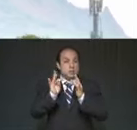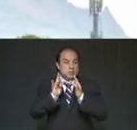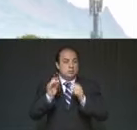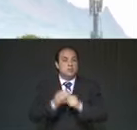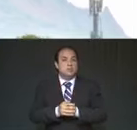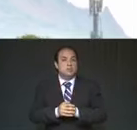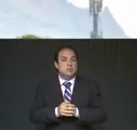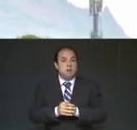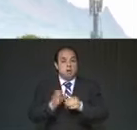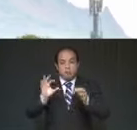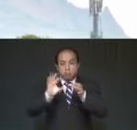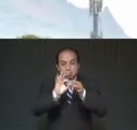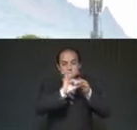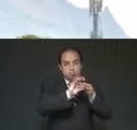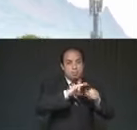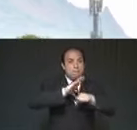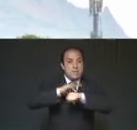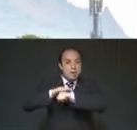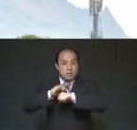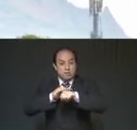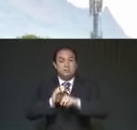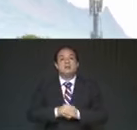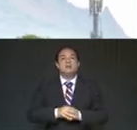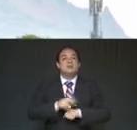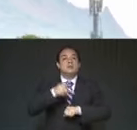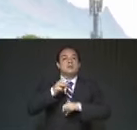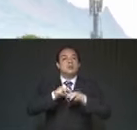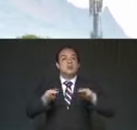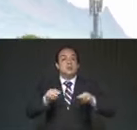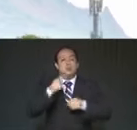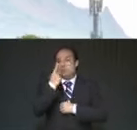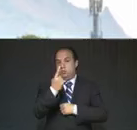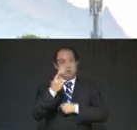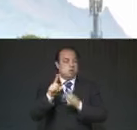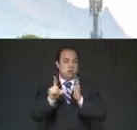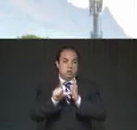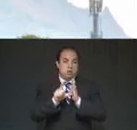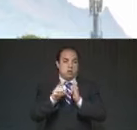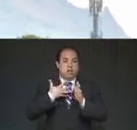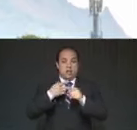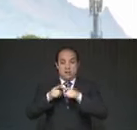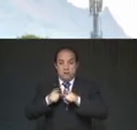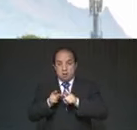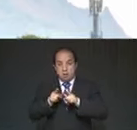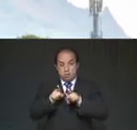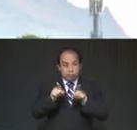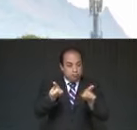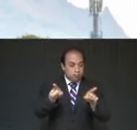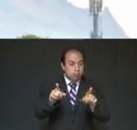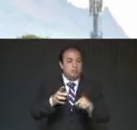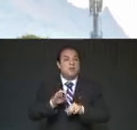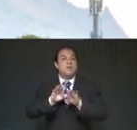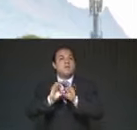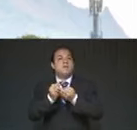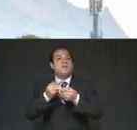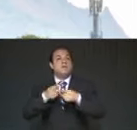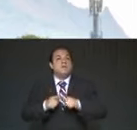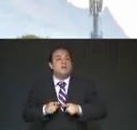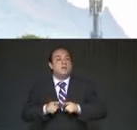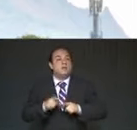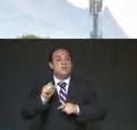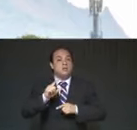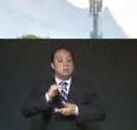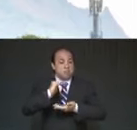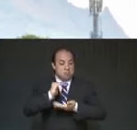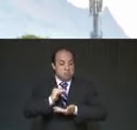pueden sumar más kilómetros, pero no es una sola línea porque van en distintas direcciones, distintas capacidades, distintos trayectos. Esto